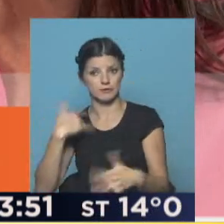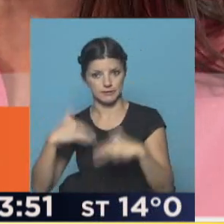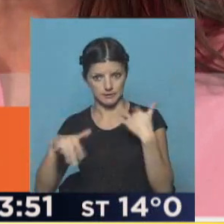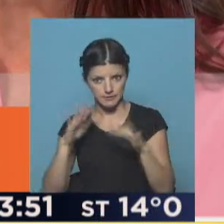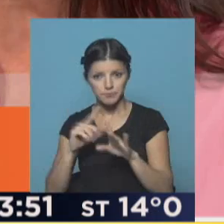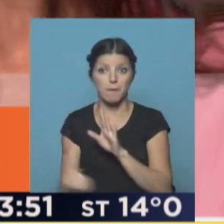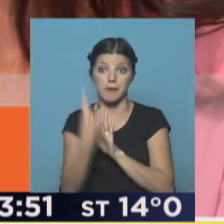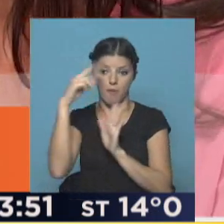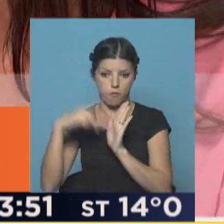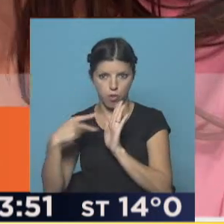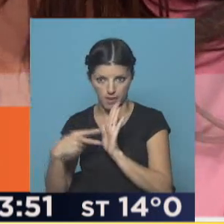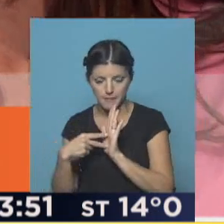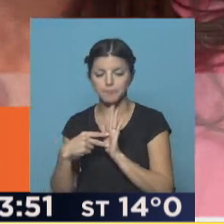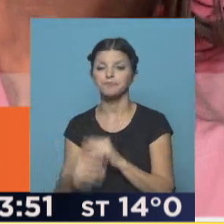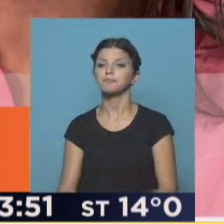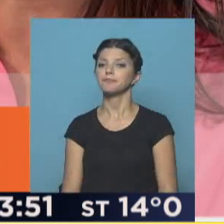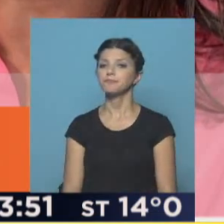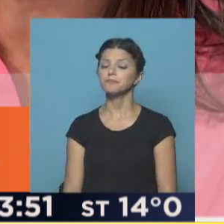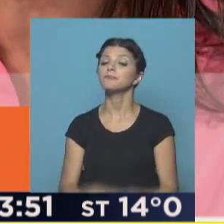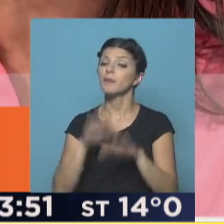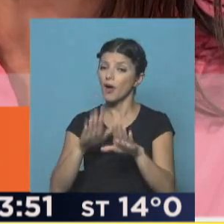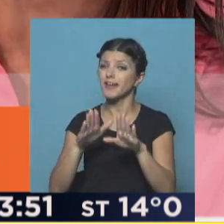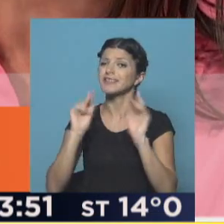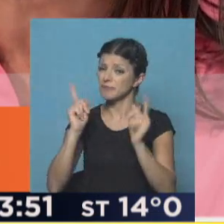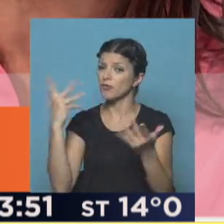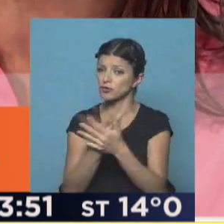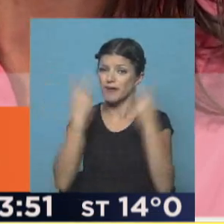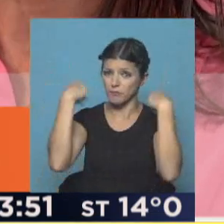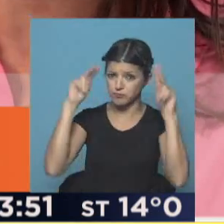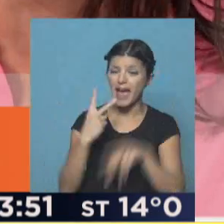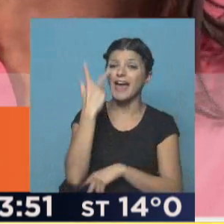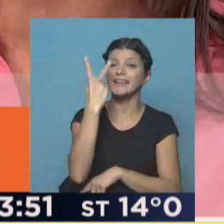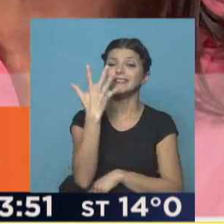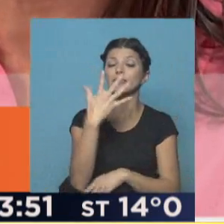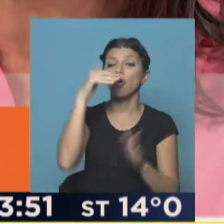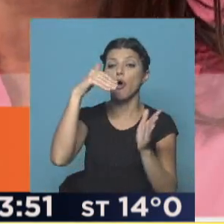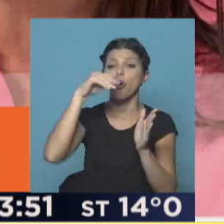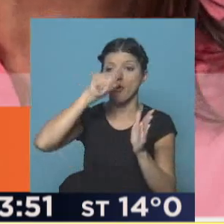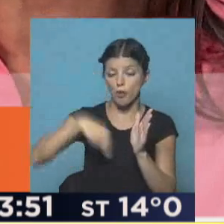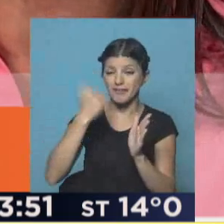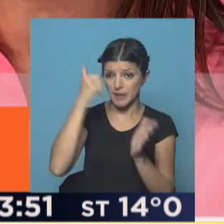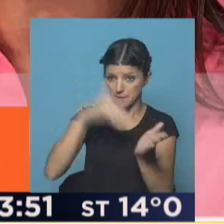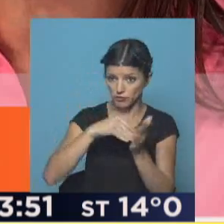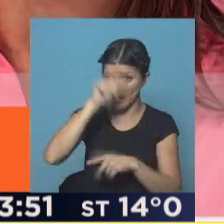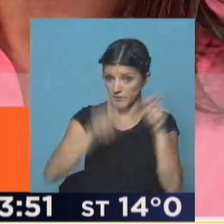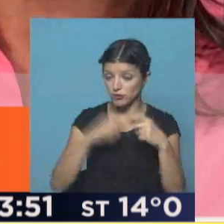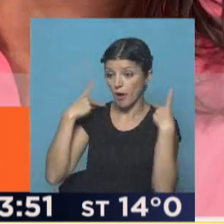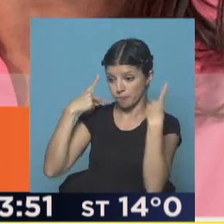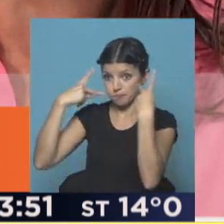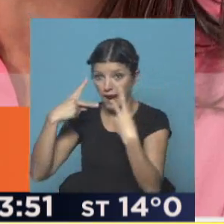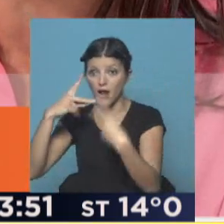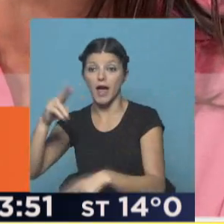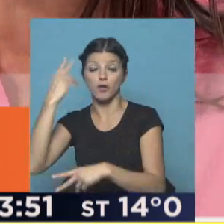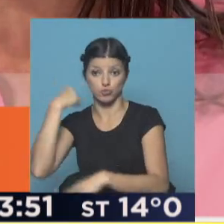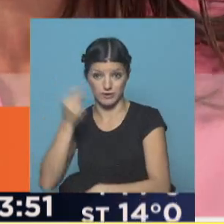ahí. Ahora, el turismo es tremendo como está sufriendo. 5,6 millones de alemanes viajaron a Turquía en 2015 y ahora